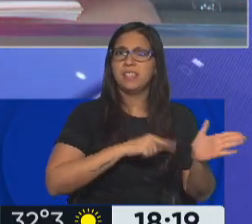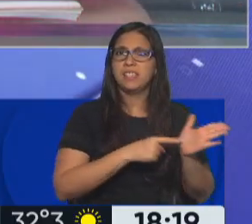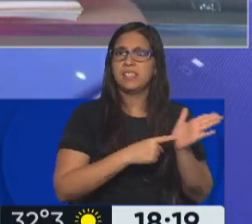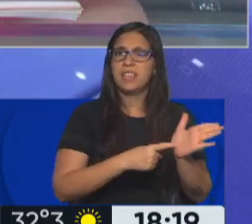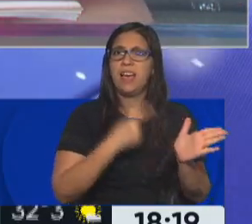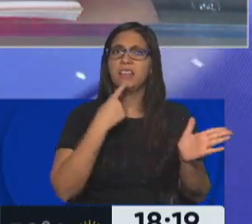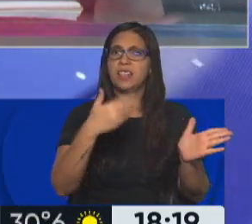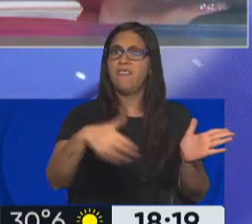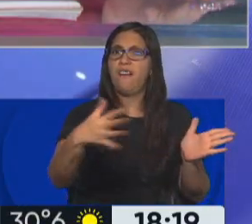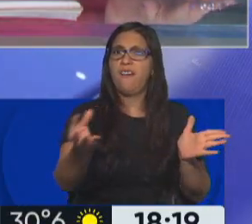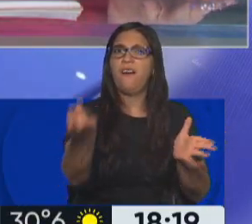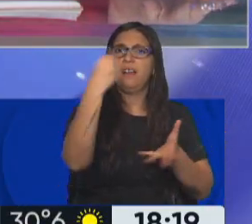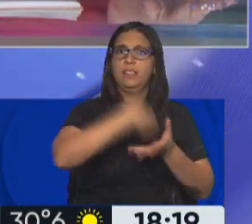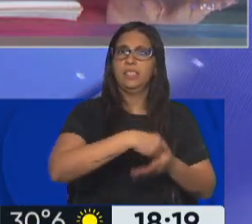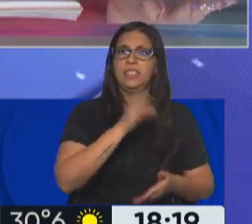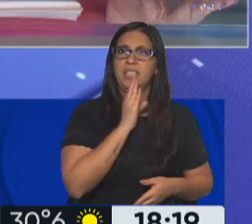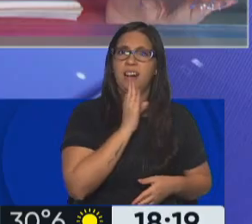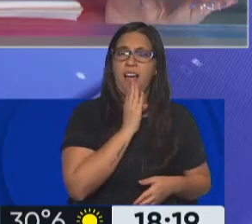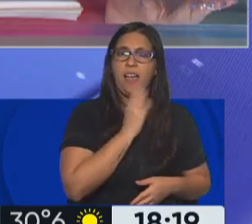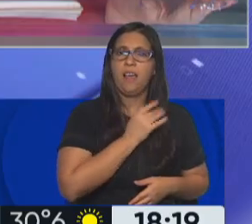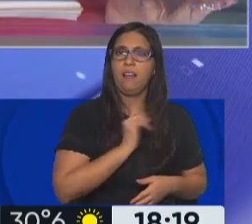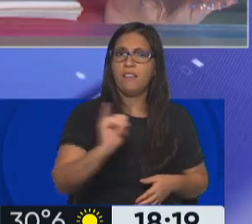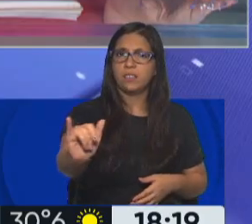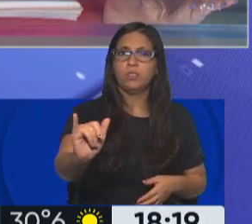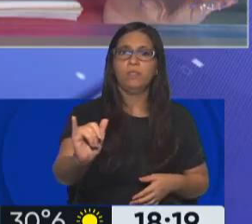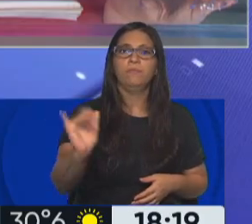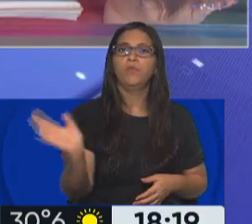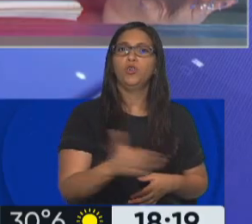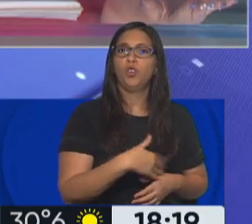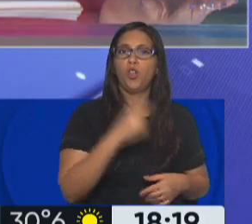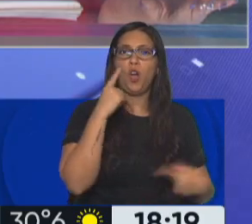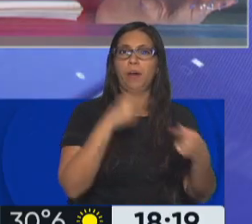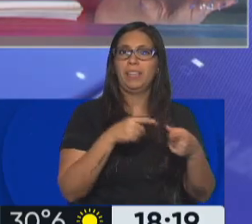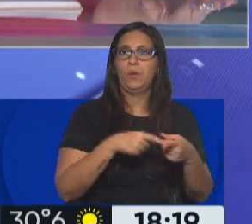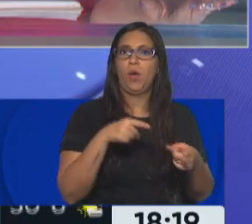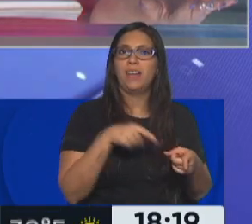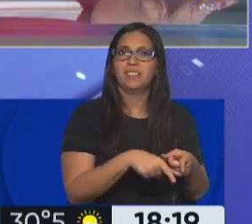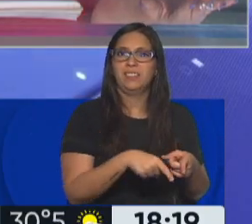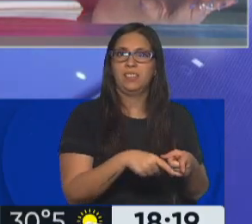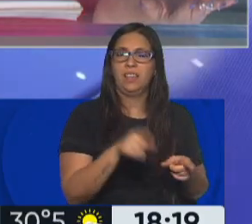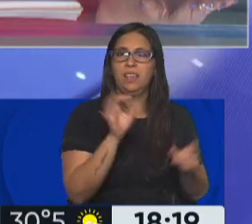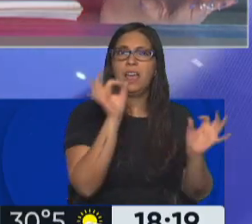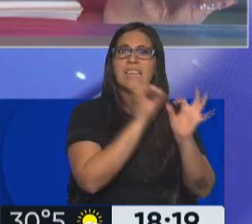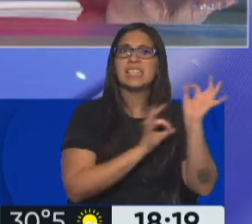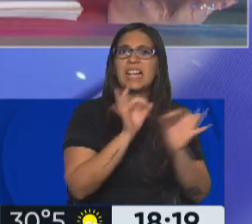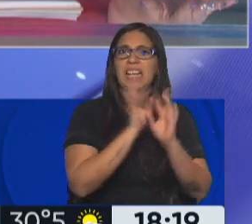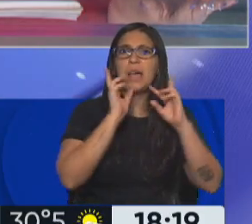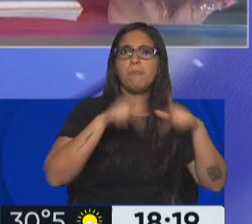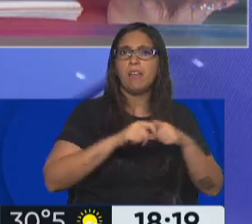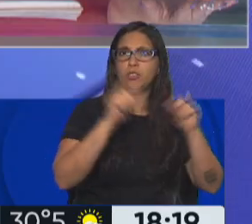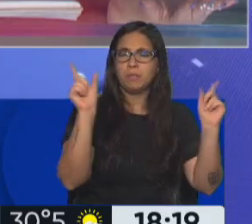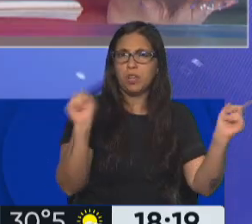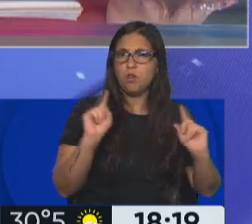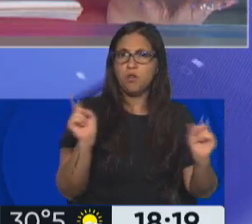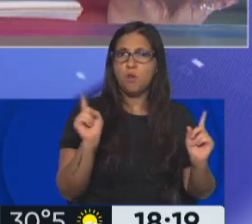mostraba como que iban a formar parte de Israel. Digo, todo lo que hace Israel va en ese sentido, no es una estrategia que sorprenda. Avanzó hacia